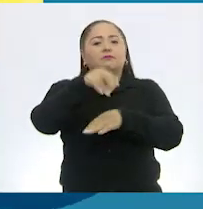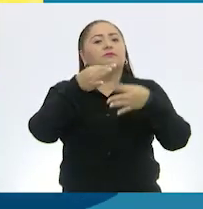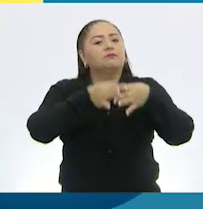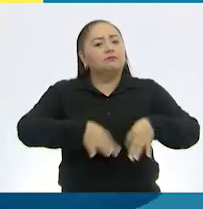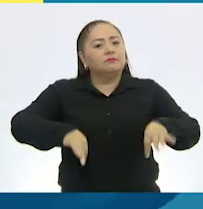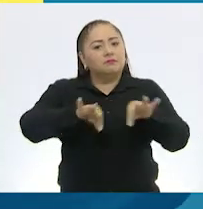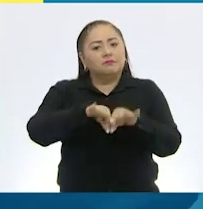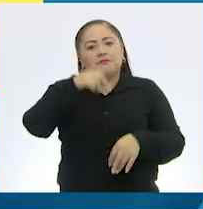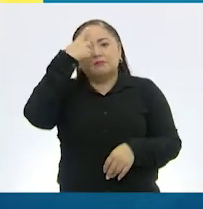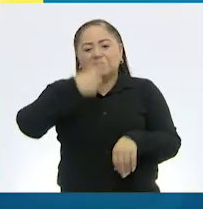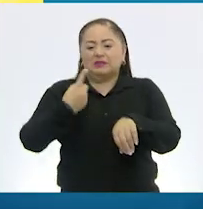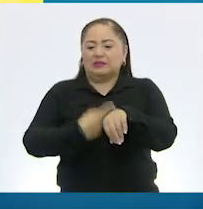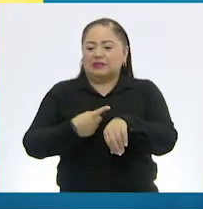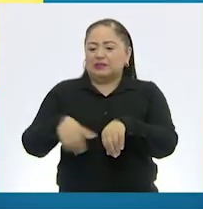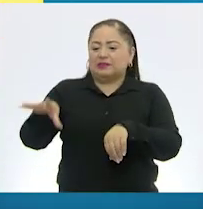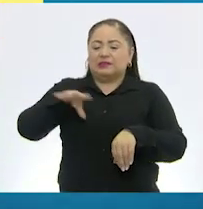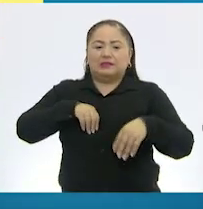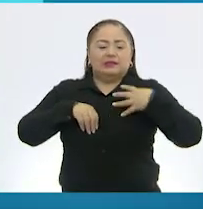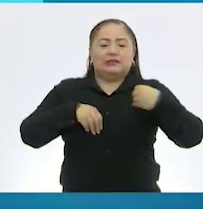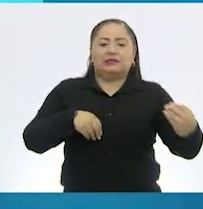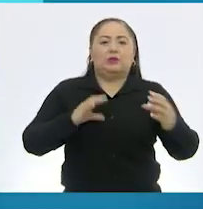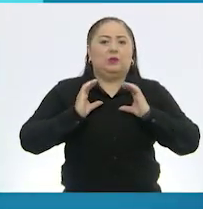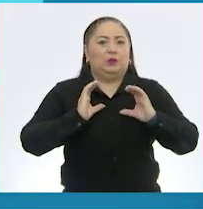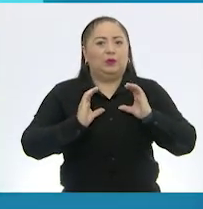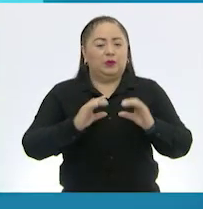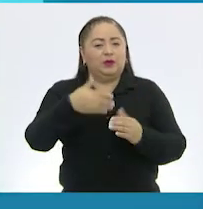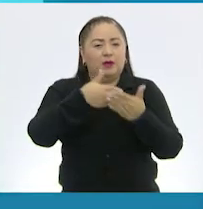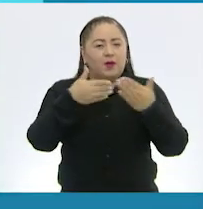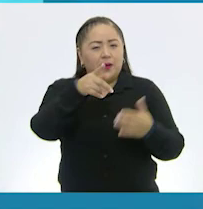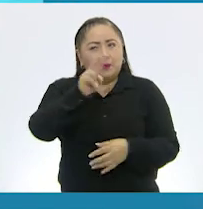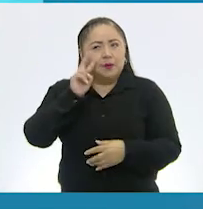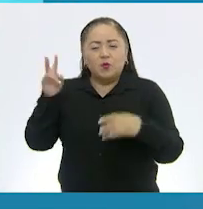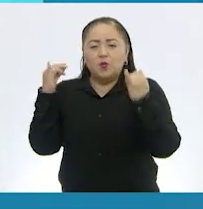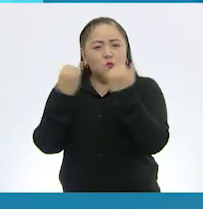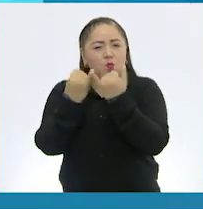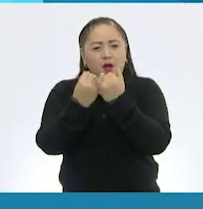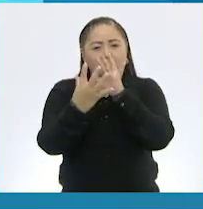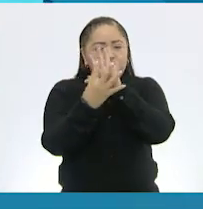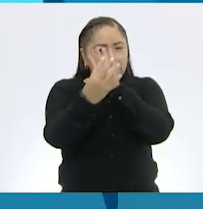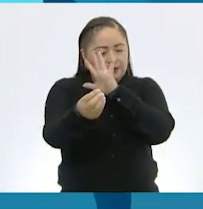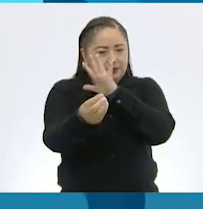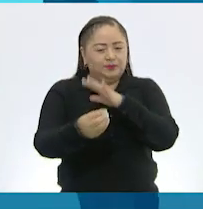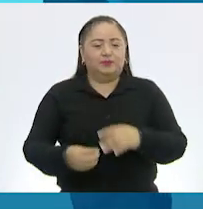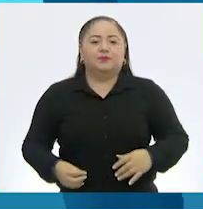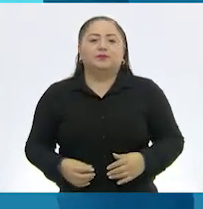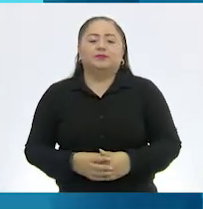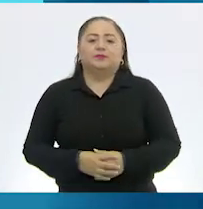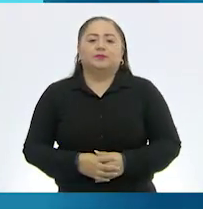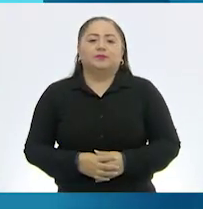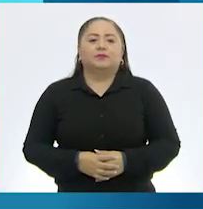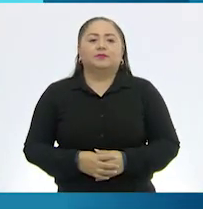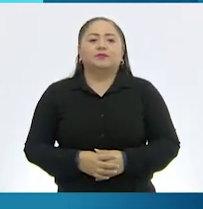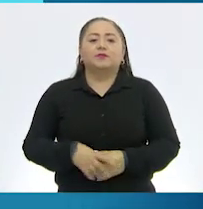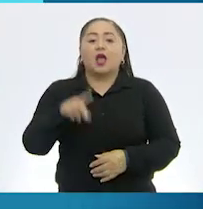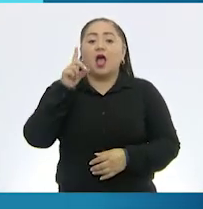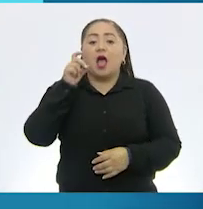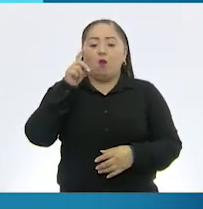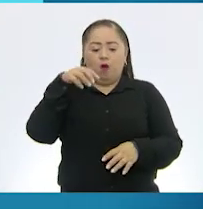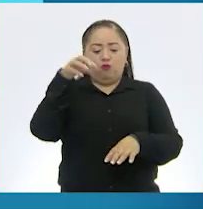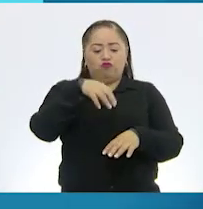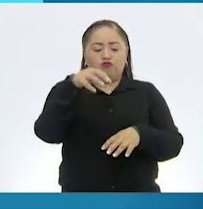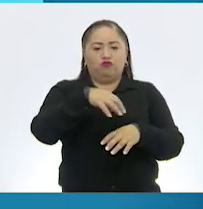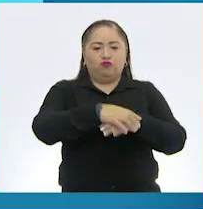importante para prevenir cualquier enfermedad. Sigue estos pasos para hacerlo correctamente. Moja tus